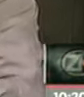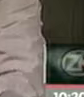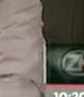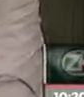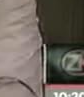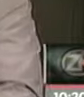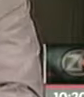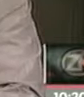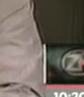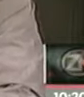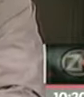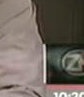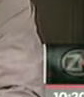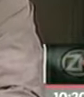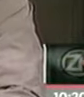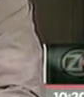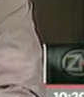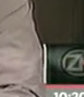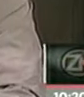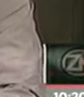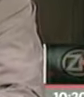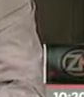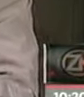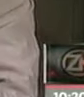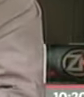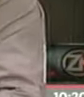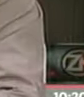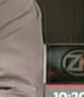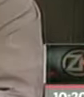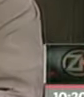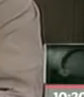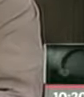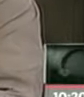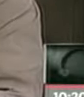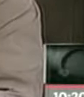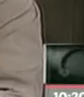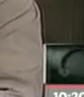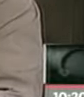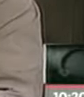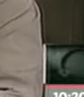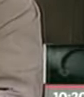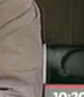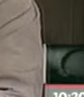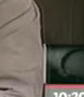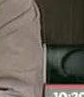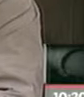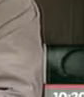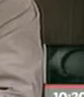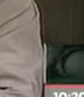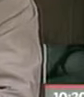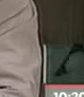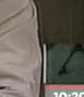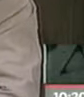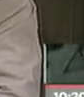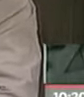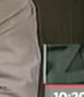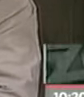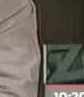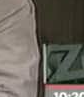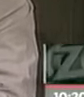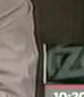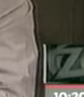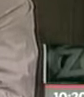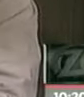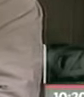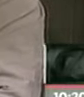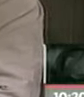muchas cosas han pasado el día de hoy. Muchas cosas se siguen generando en el ámbito de esa política